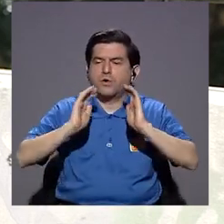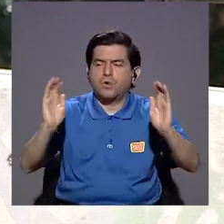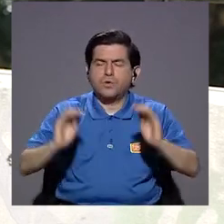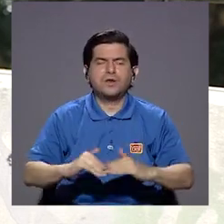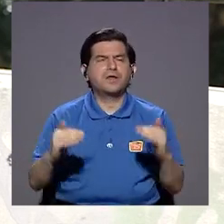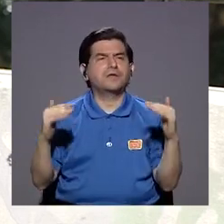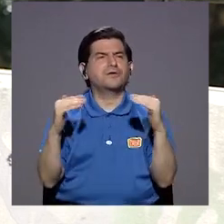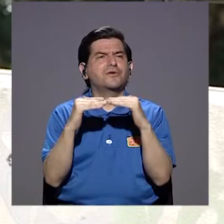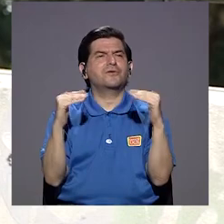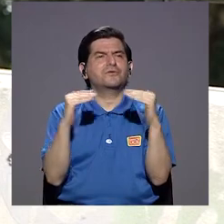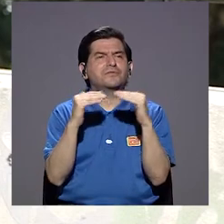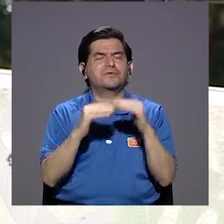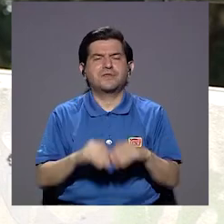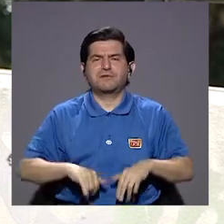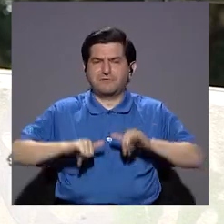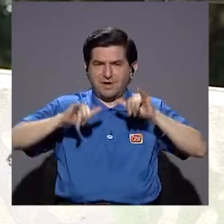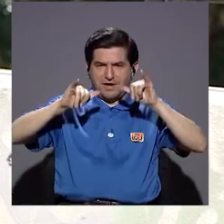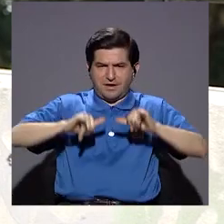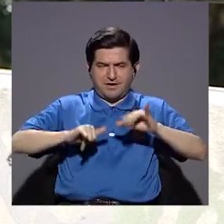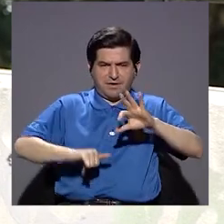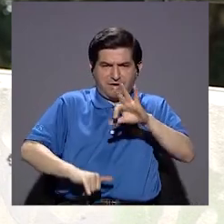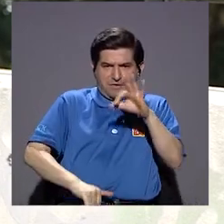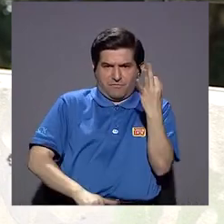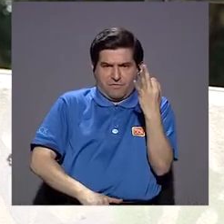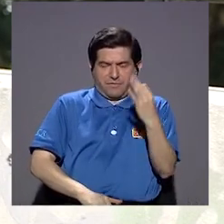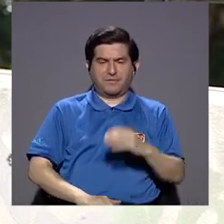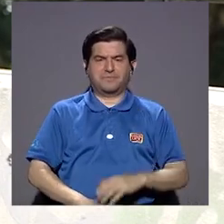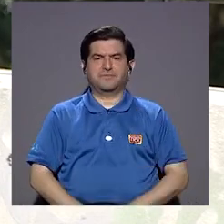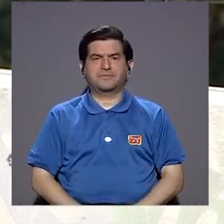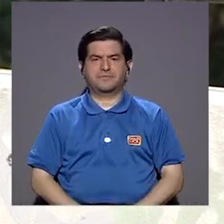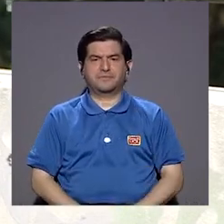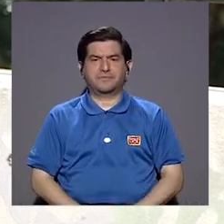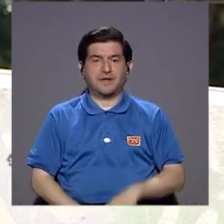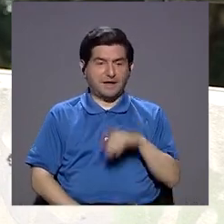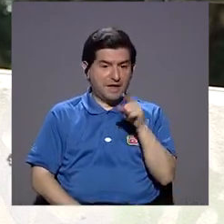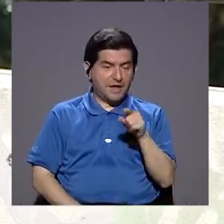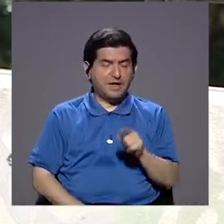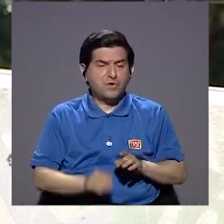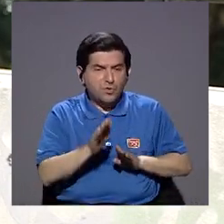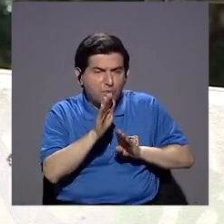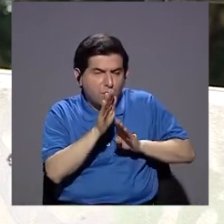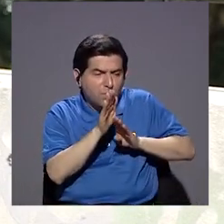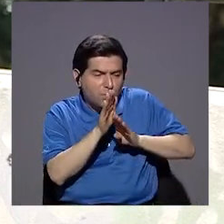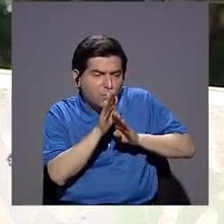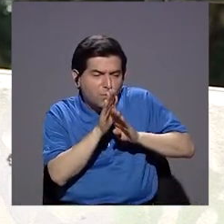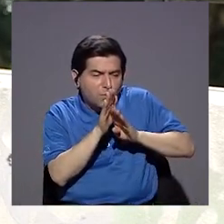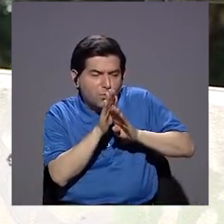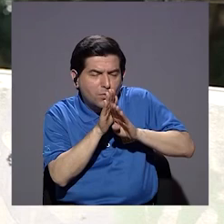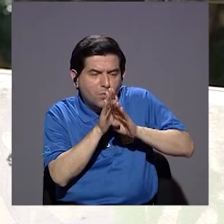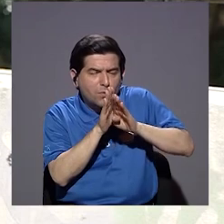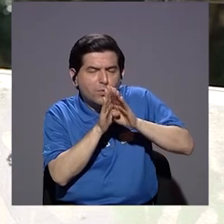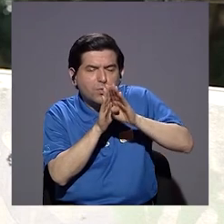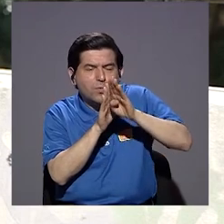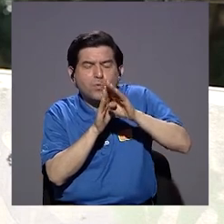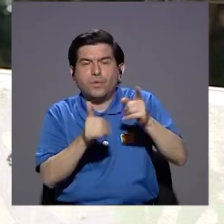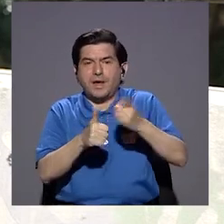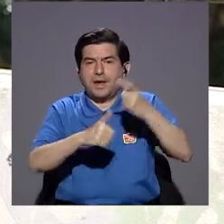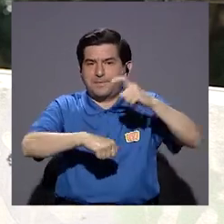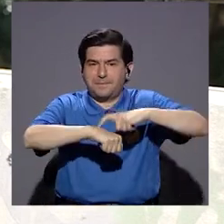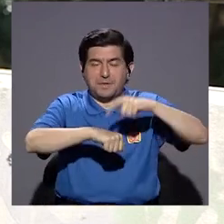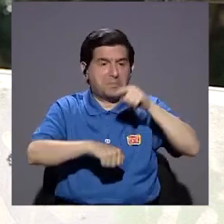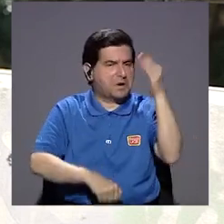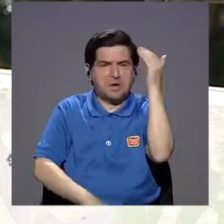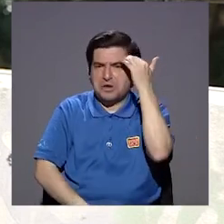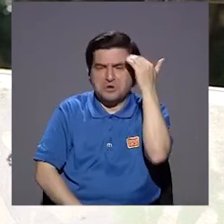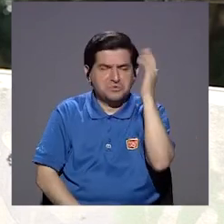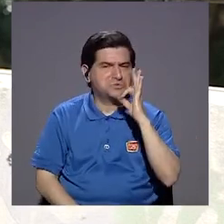niños hay un nivel de retención de las posturas que se va desarrollando y ya al